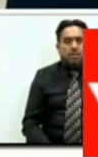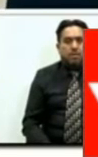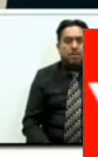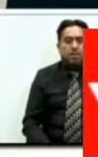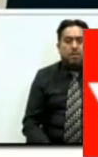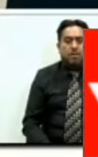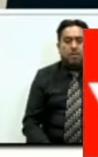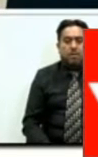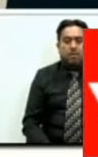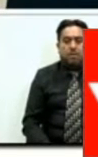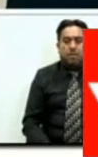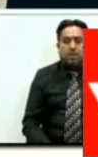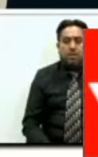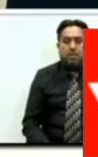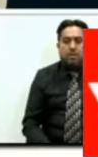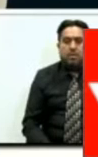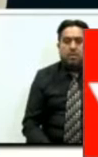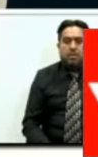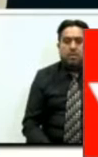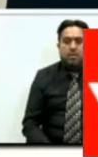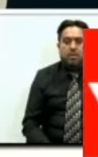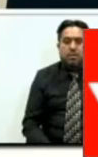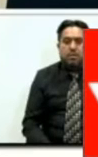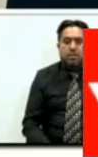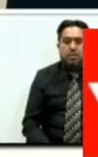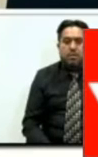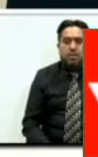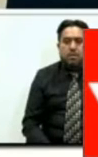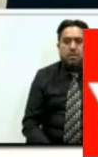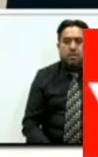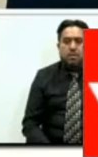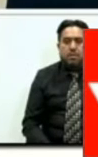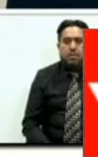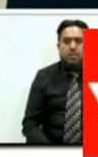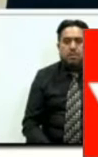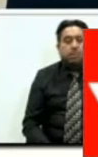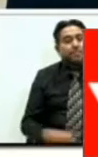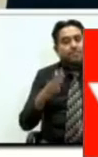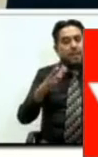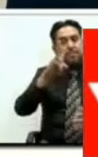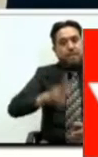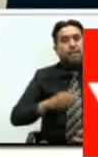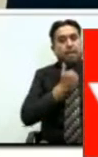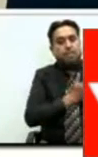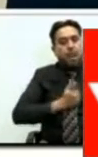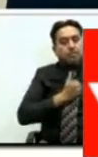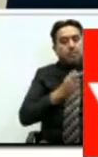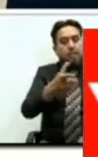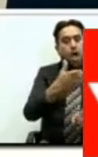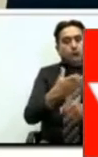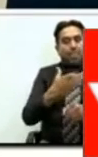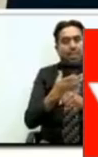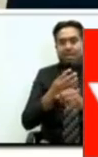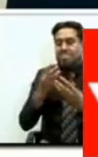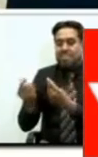gracias pues no lastimosamente este parte de la dinámica